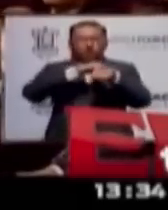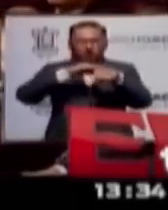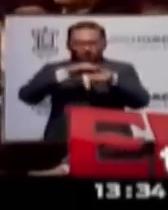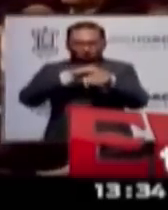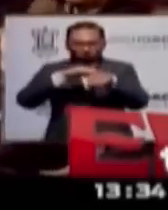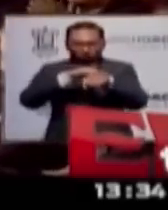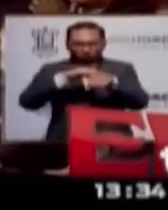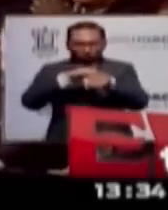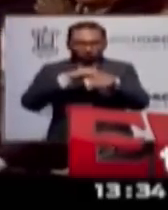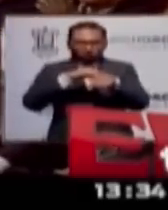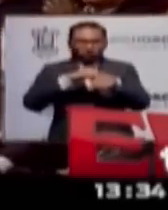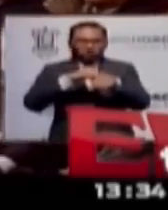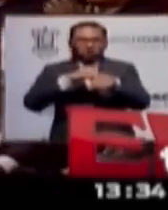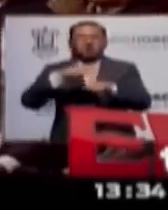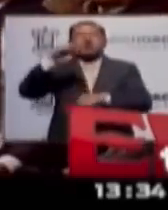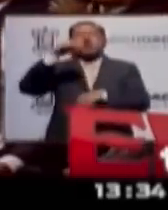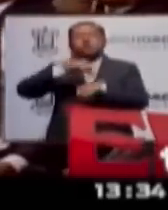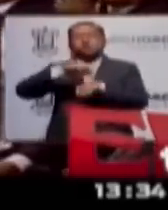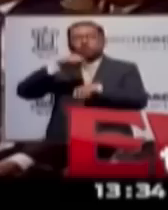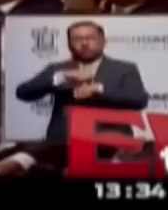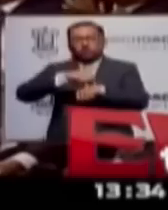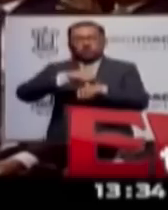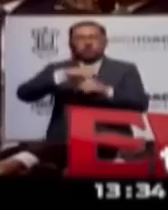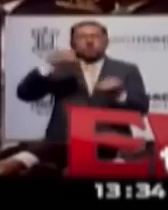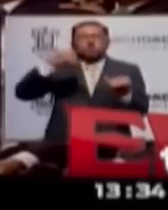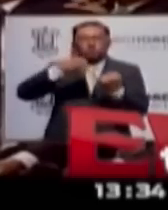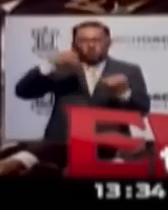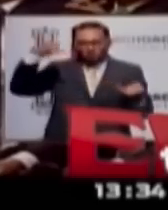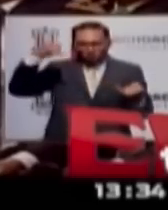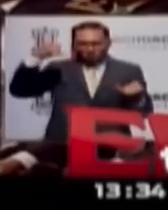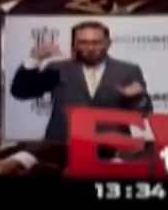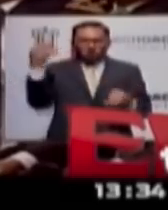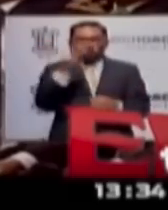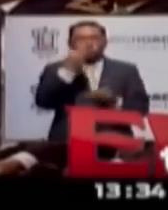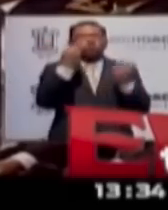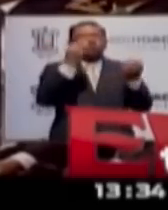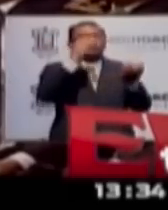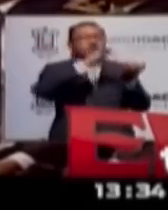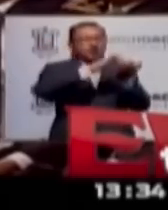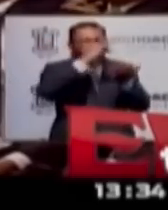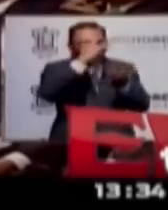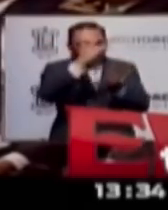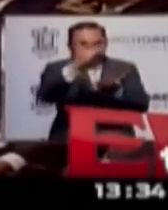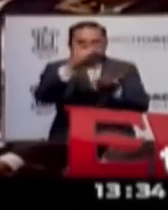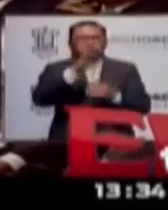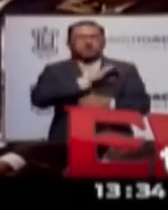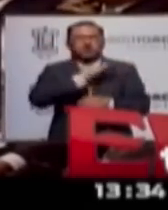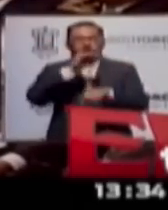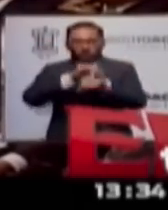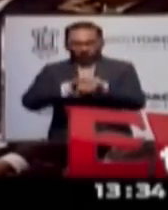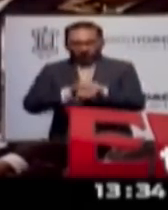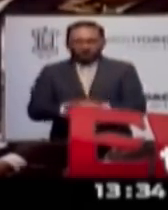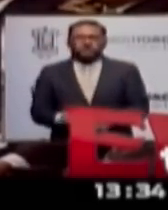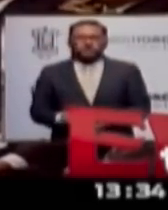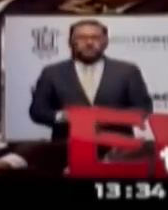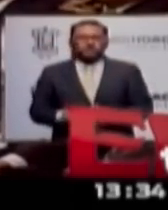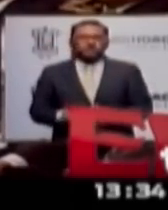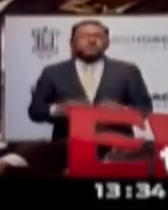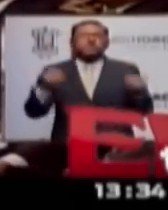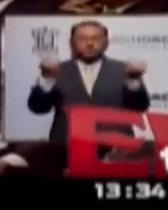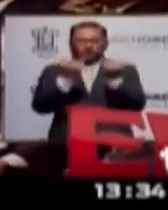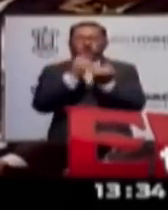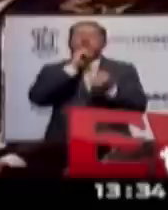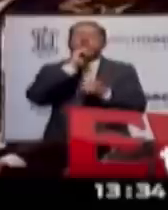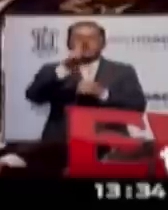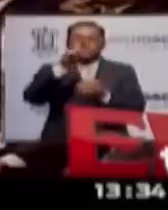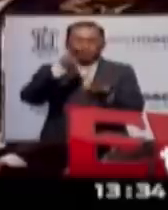Figueroa y al doctor Salvador Jara Guerrero. Muchas gracias, querido amigo. Agradezco